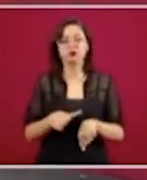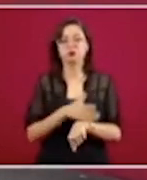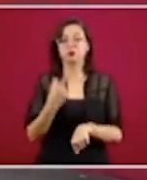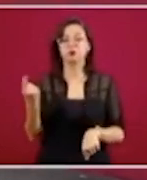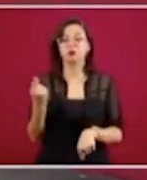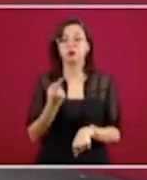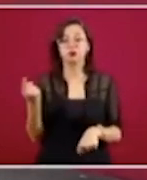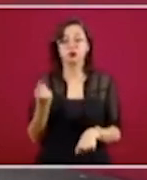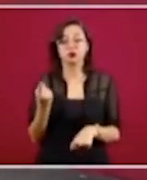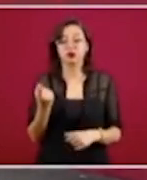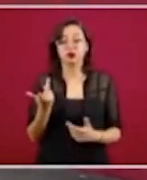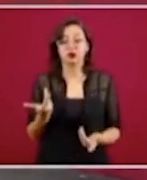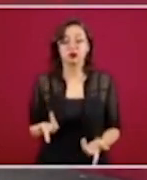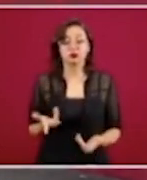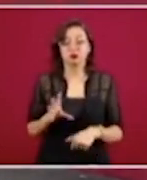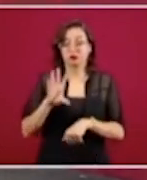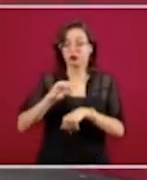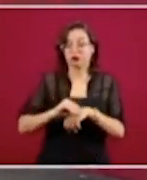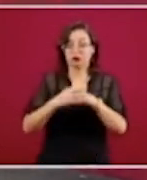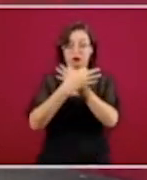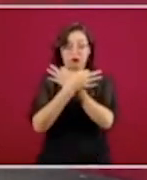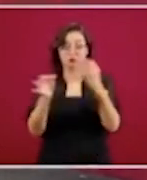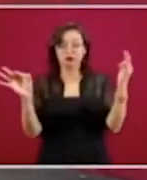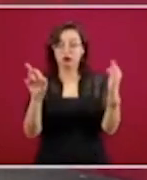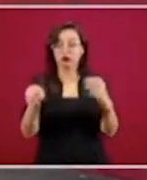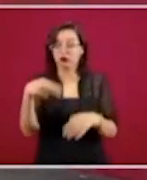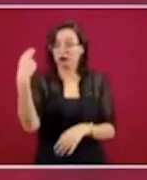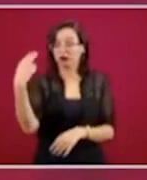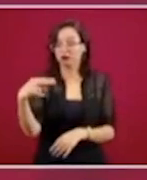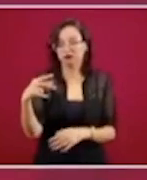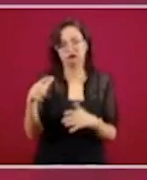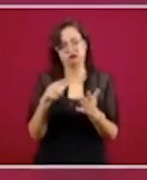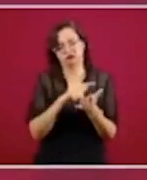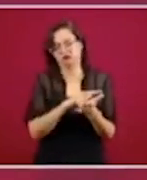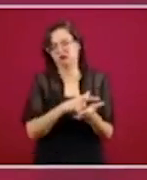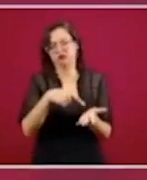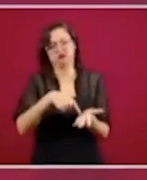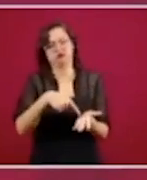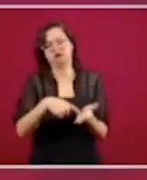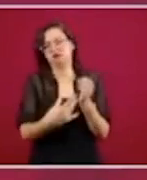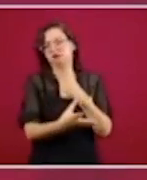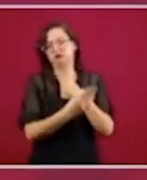legalmente no está permitido y además no es conveniente